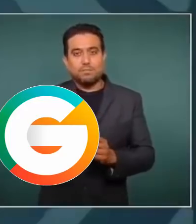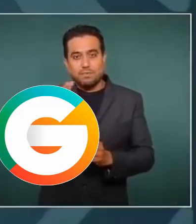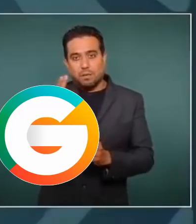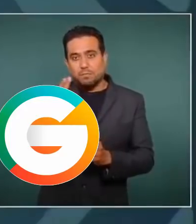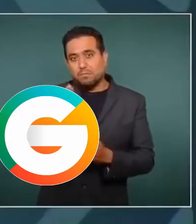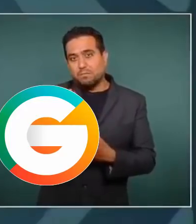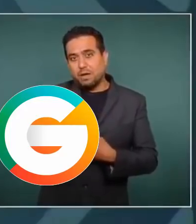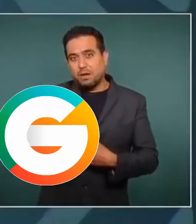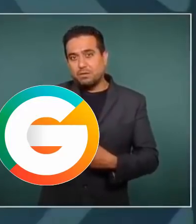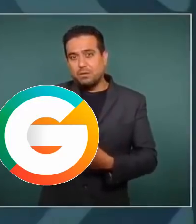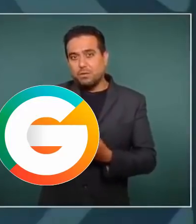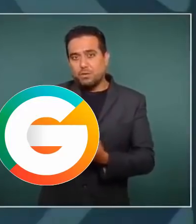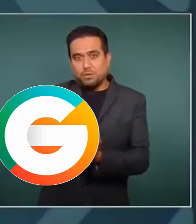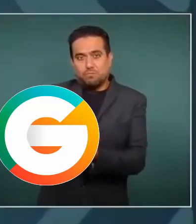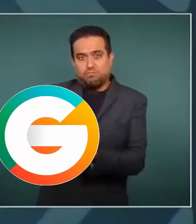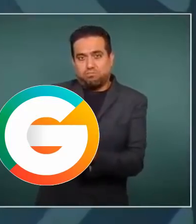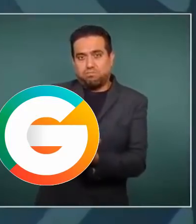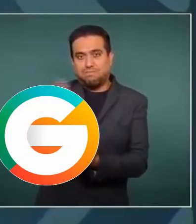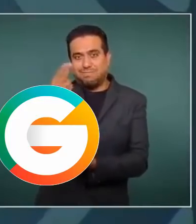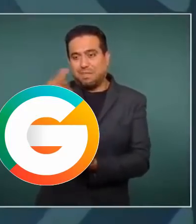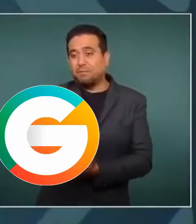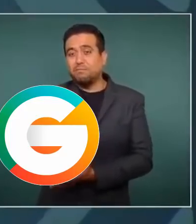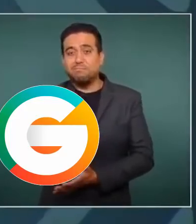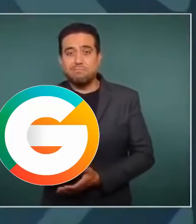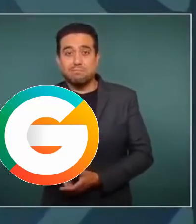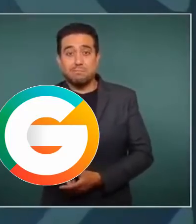lugar en homicidios dolosos con